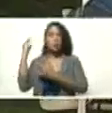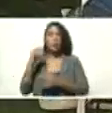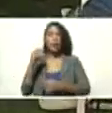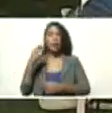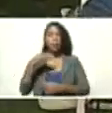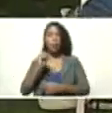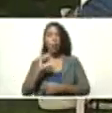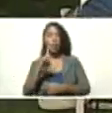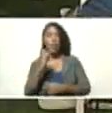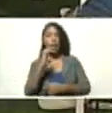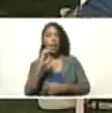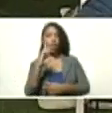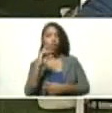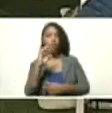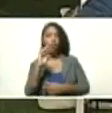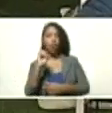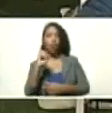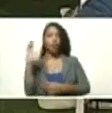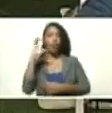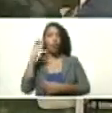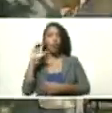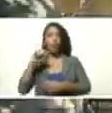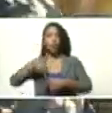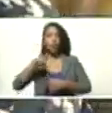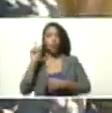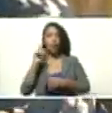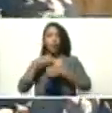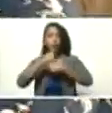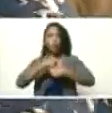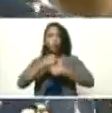ti. Agárrate el Poliedro, es tuyo.